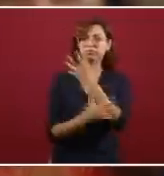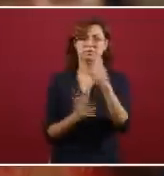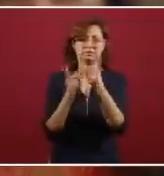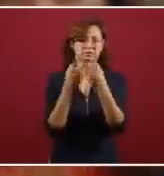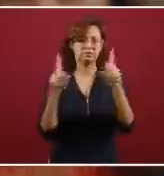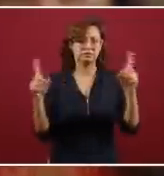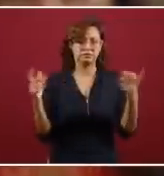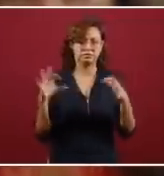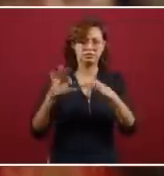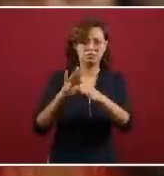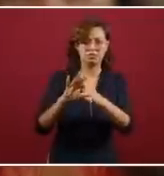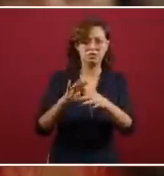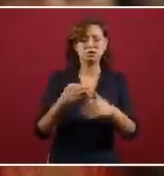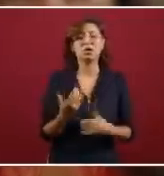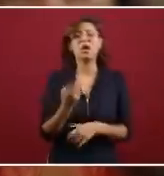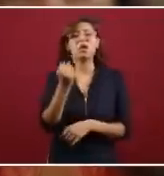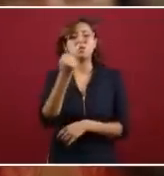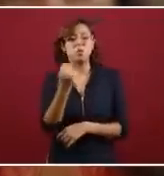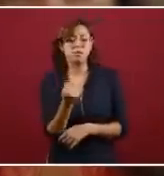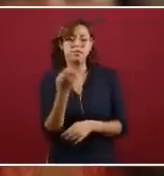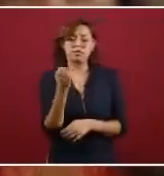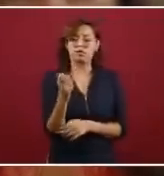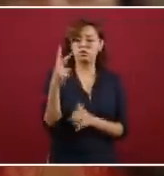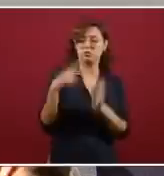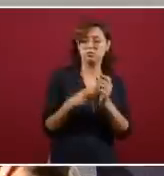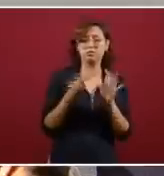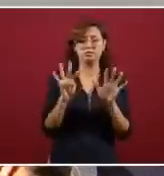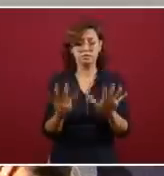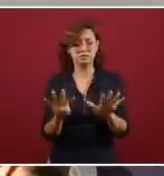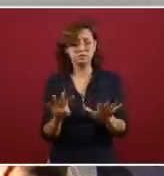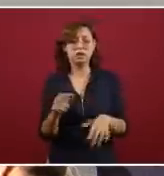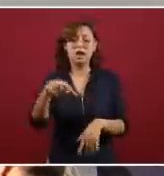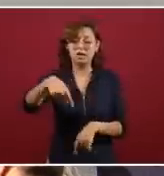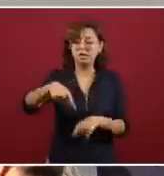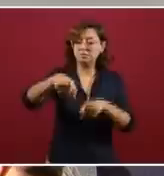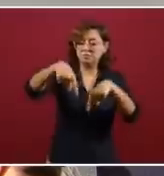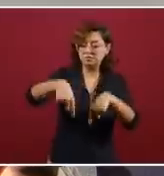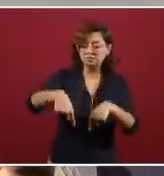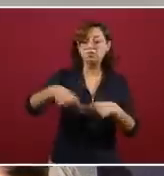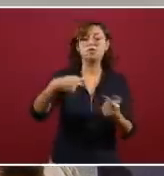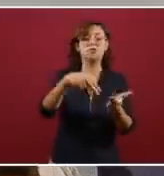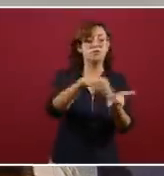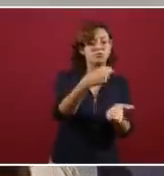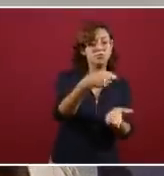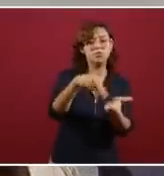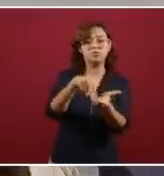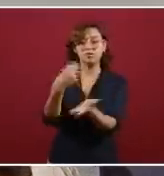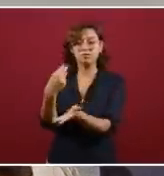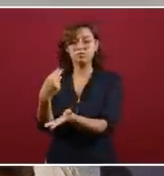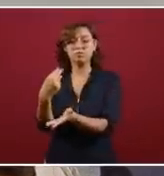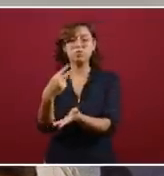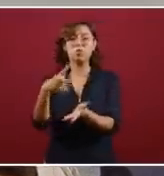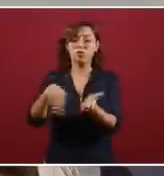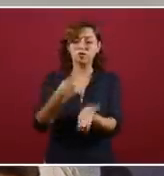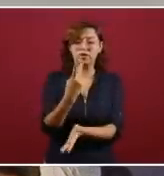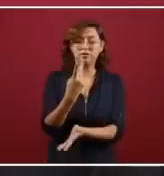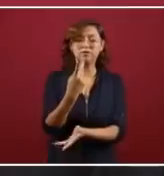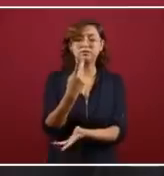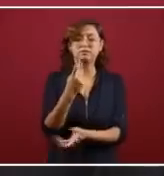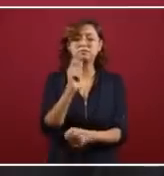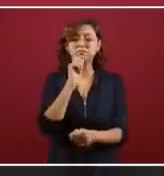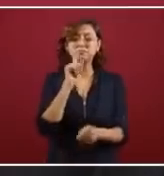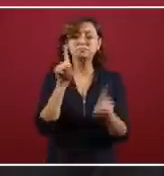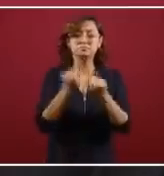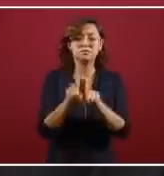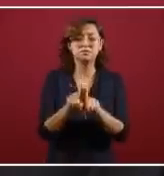9 de enero del 2019 fue justamente aquí que se ratificó y que se creó el